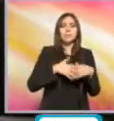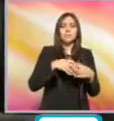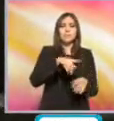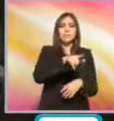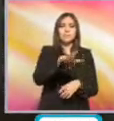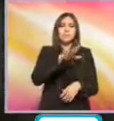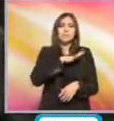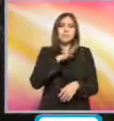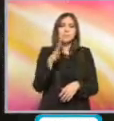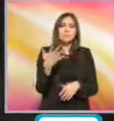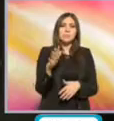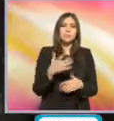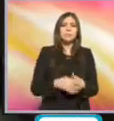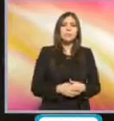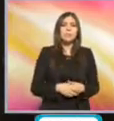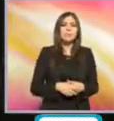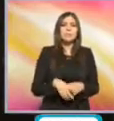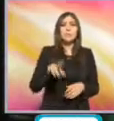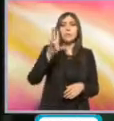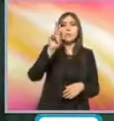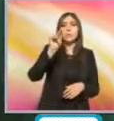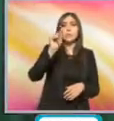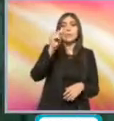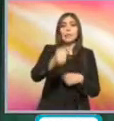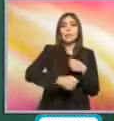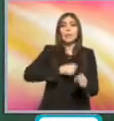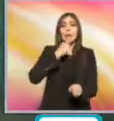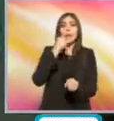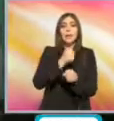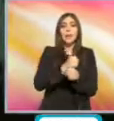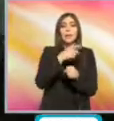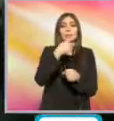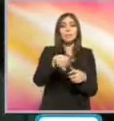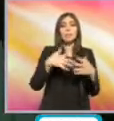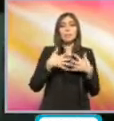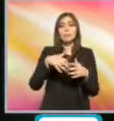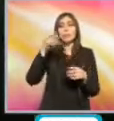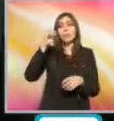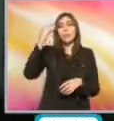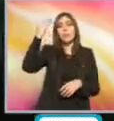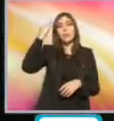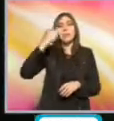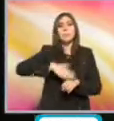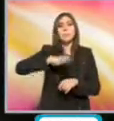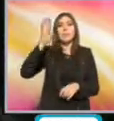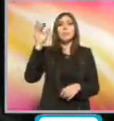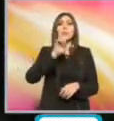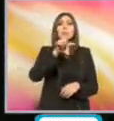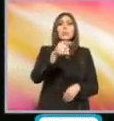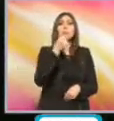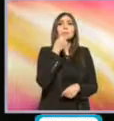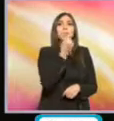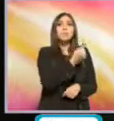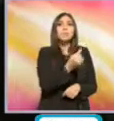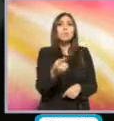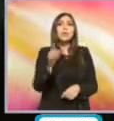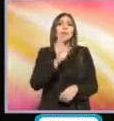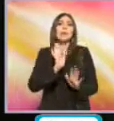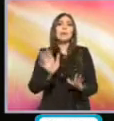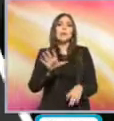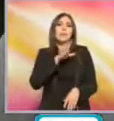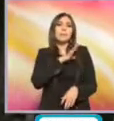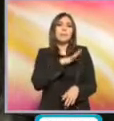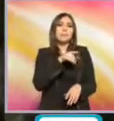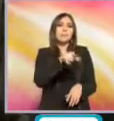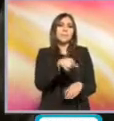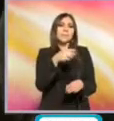maquinaria ya tiene como unos 80 años o más. O sea, usted era niño y ya existía. Sí, todo esto ya